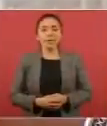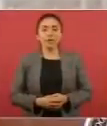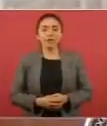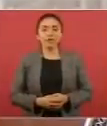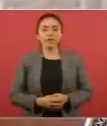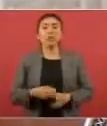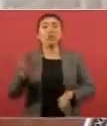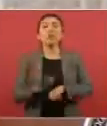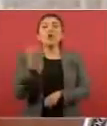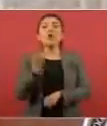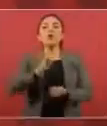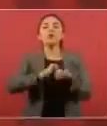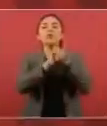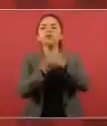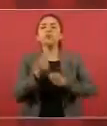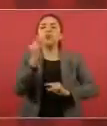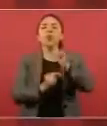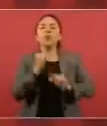individualización